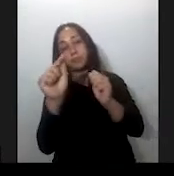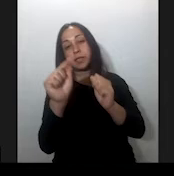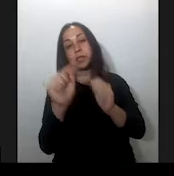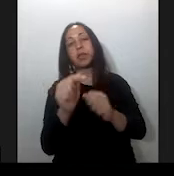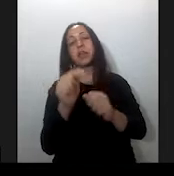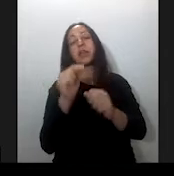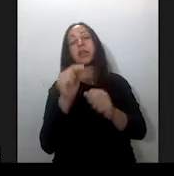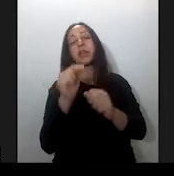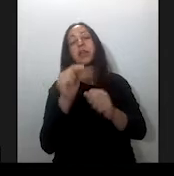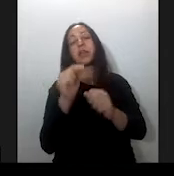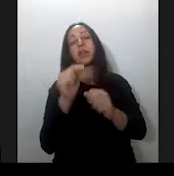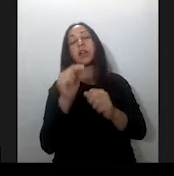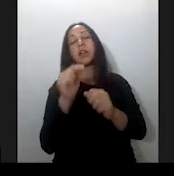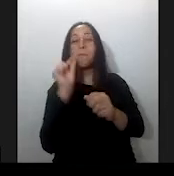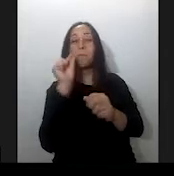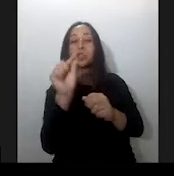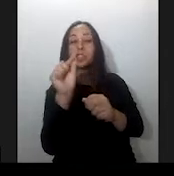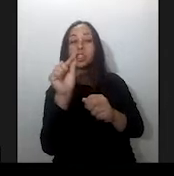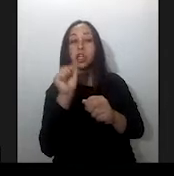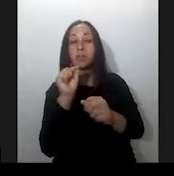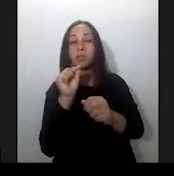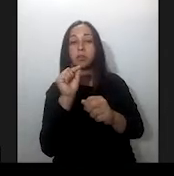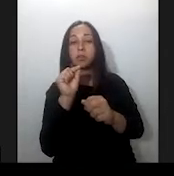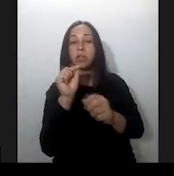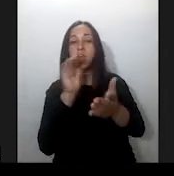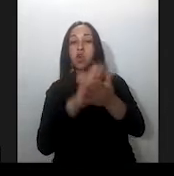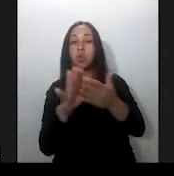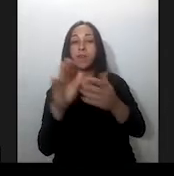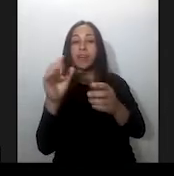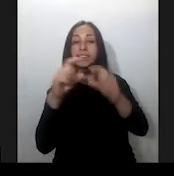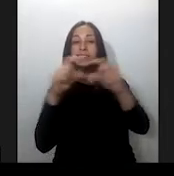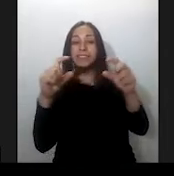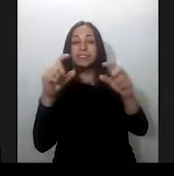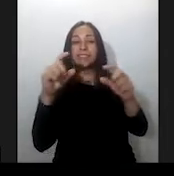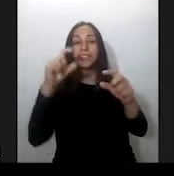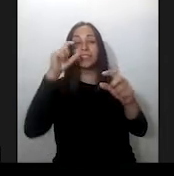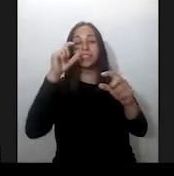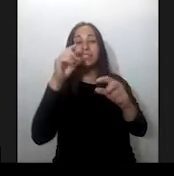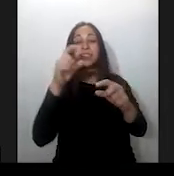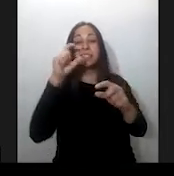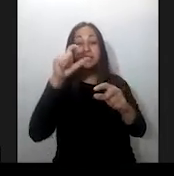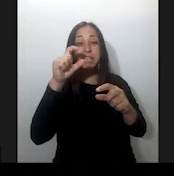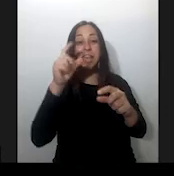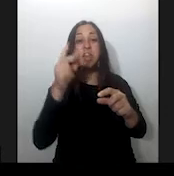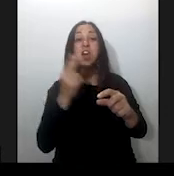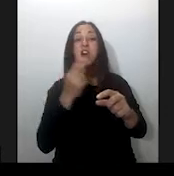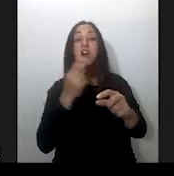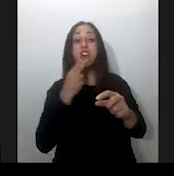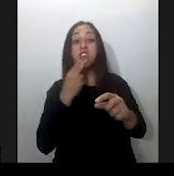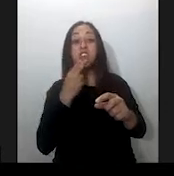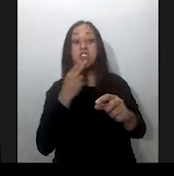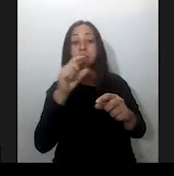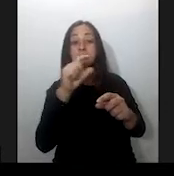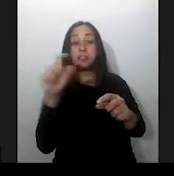Ahora bien, si nosotros nos posicionamos en la nueva celda, que en este caso sería C11, podemos ver